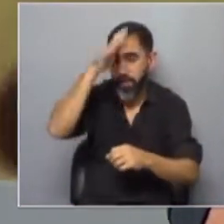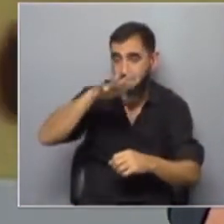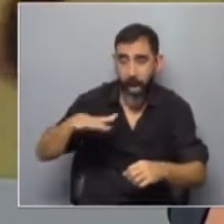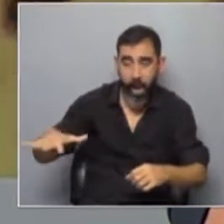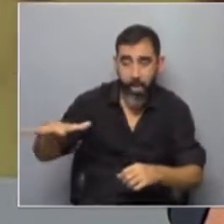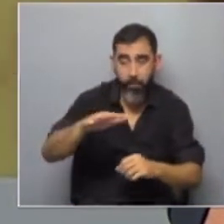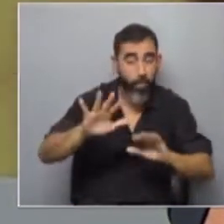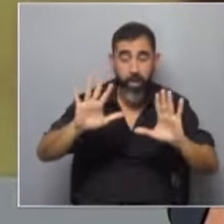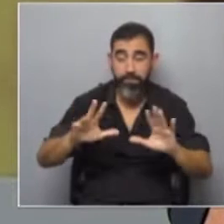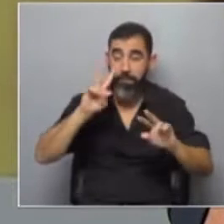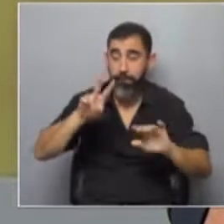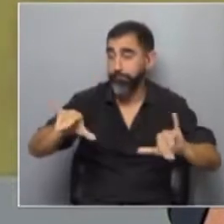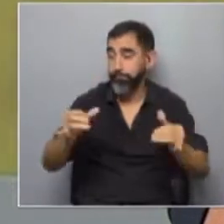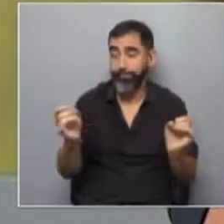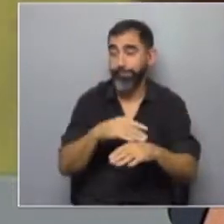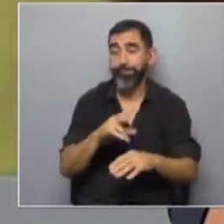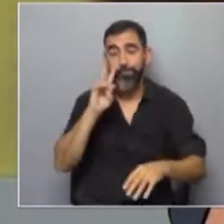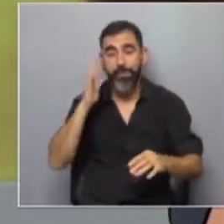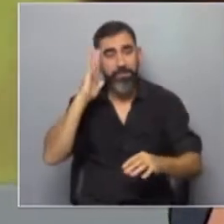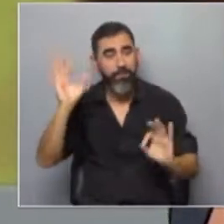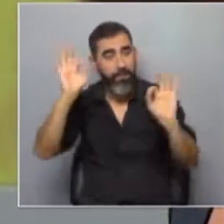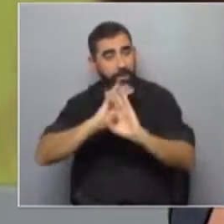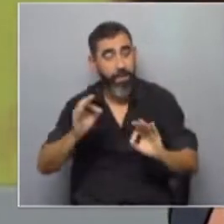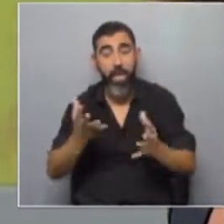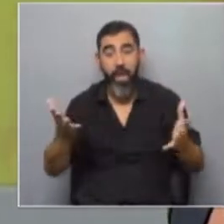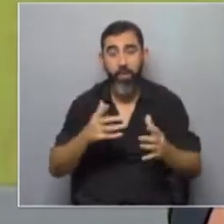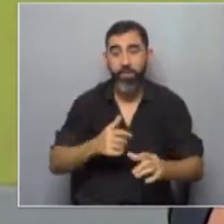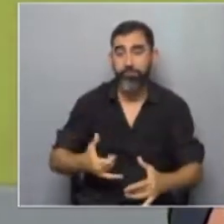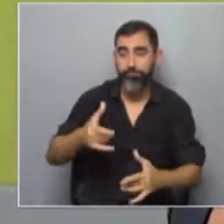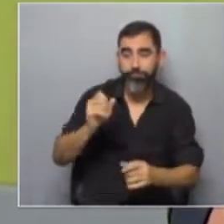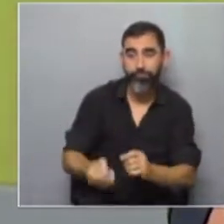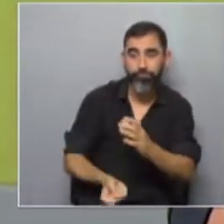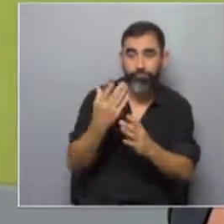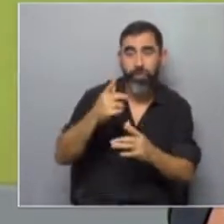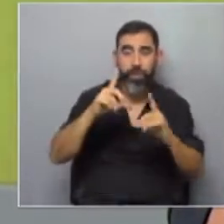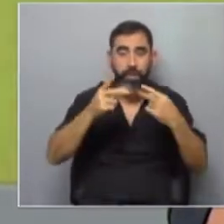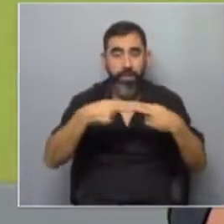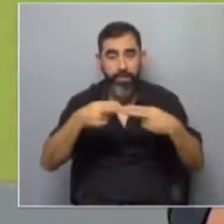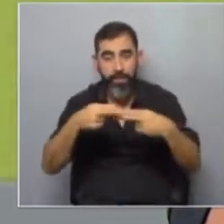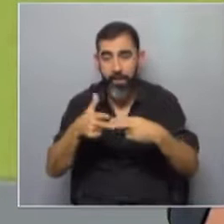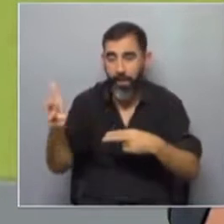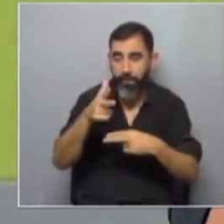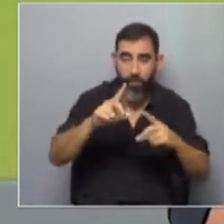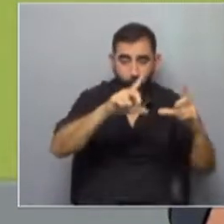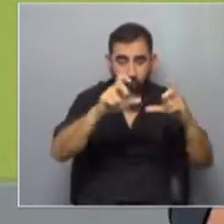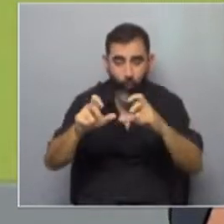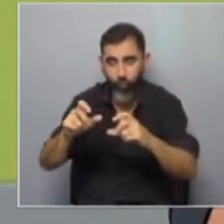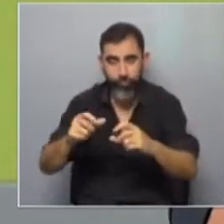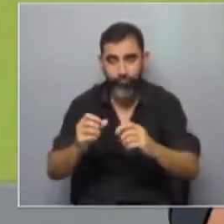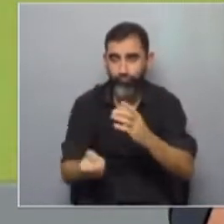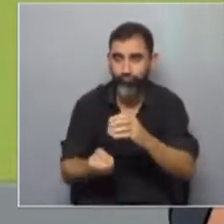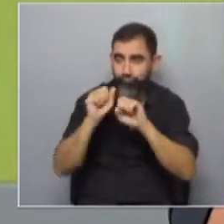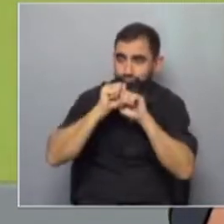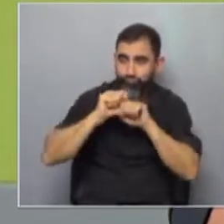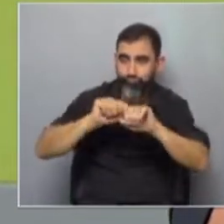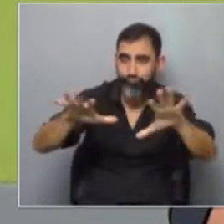por vigilancia y de golpe se encuentra con un visitante. Hay mucho de eso, ¿no? Mucho registro de animales. Sí, ha crecido mucho eso y bueno, y el acceso